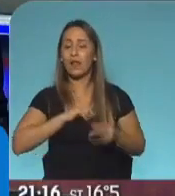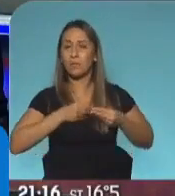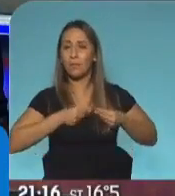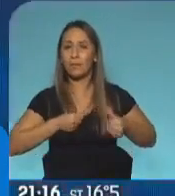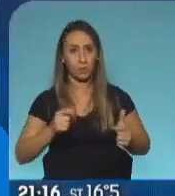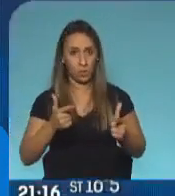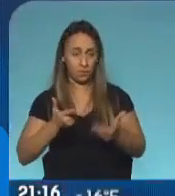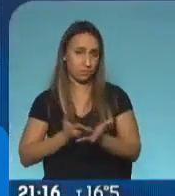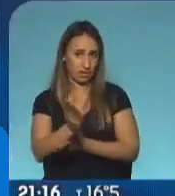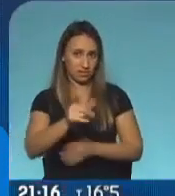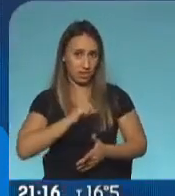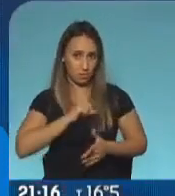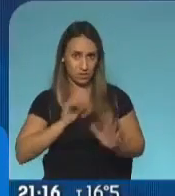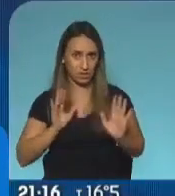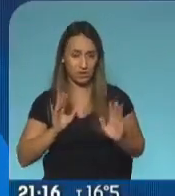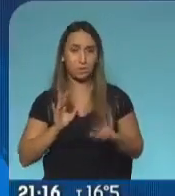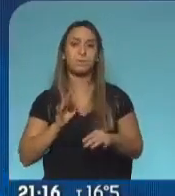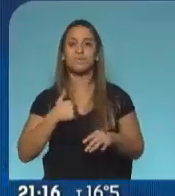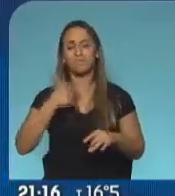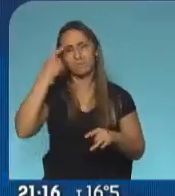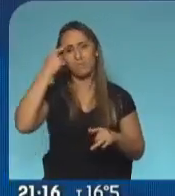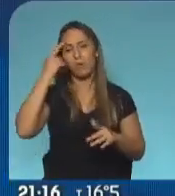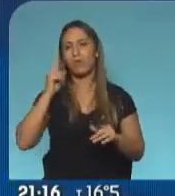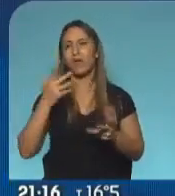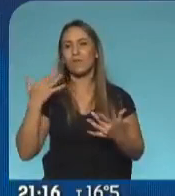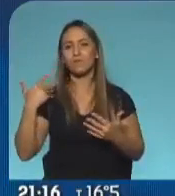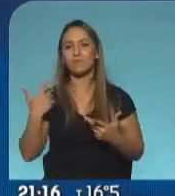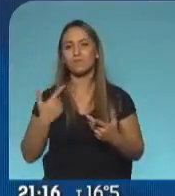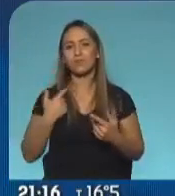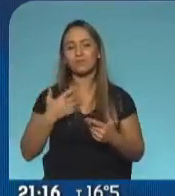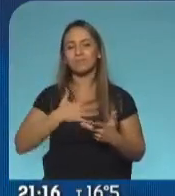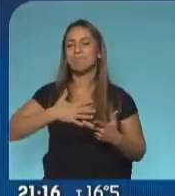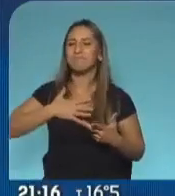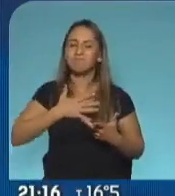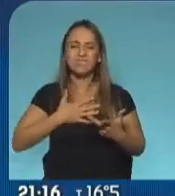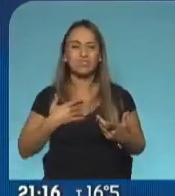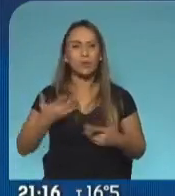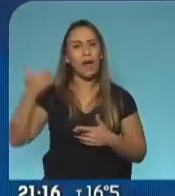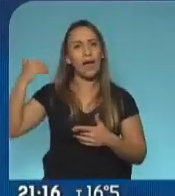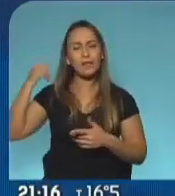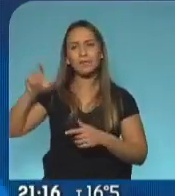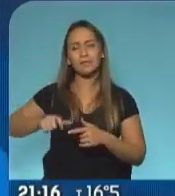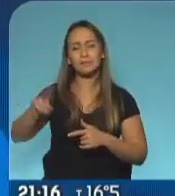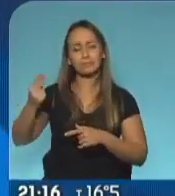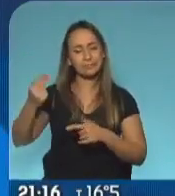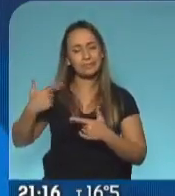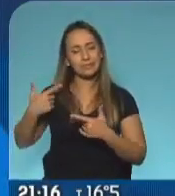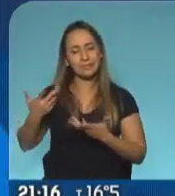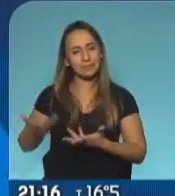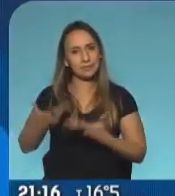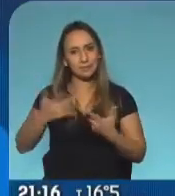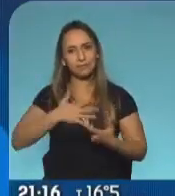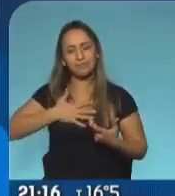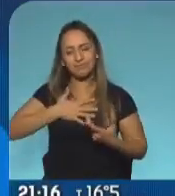comentábamos ayer es ese el día que se me vayan esa molestia por haber perdido un paciente o por haber tenido algún problema con un paciente me